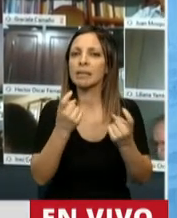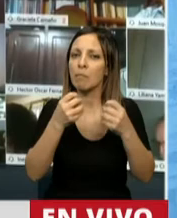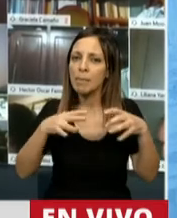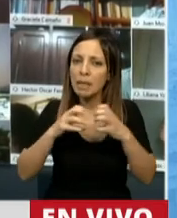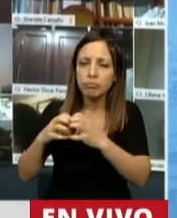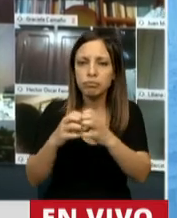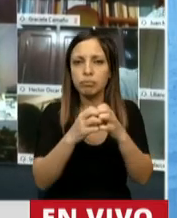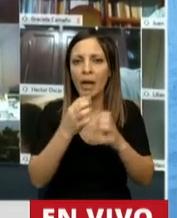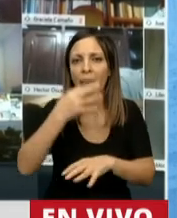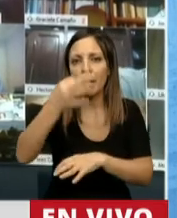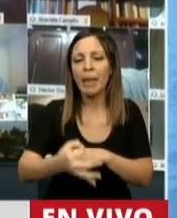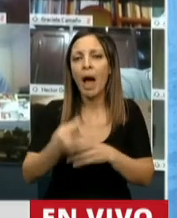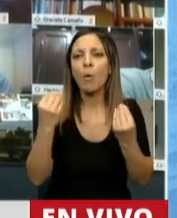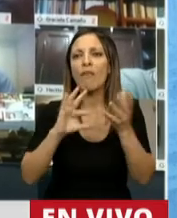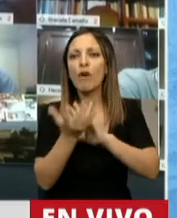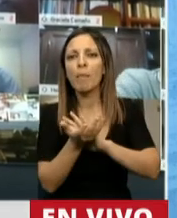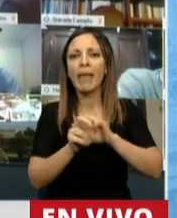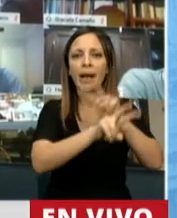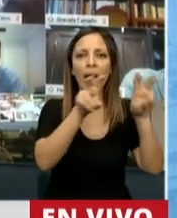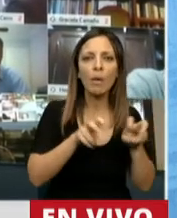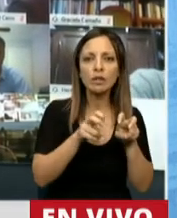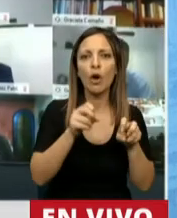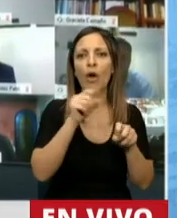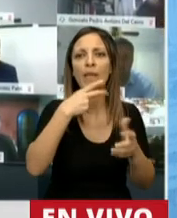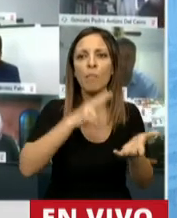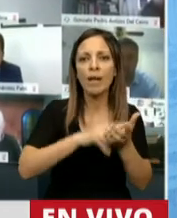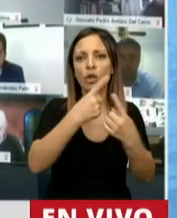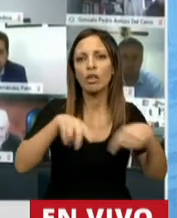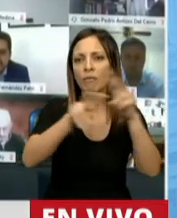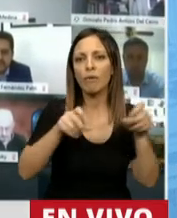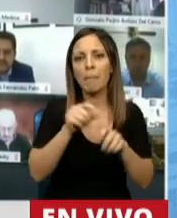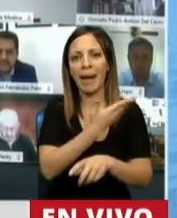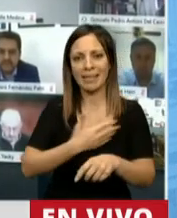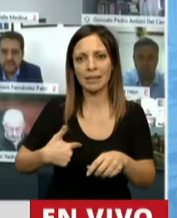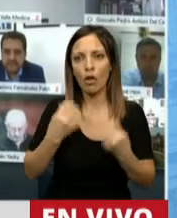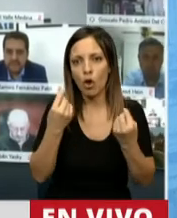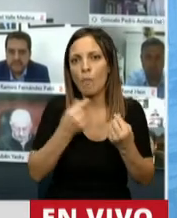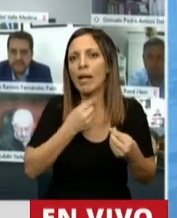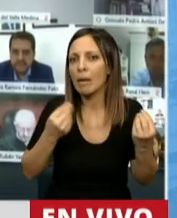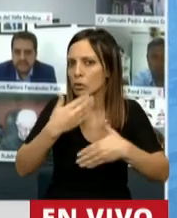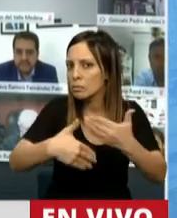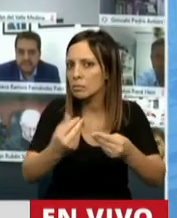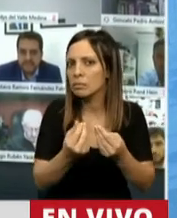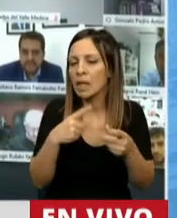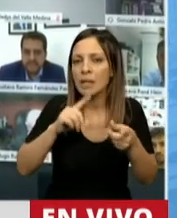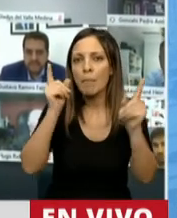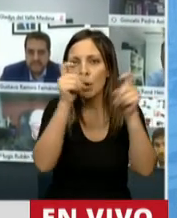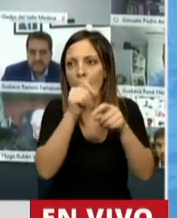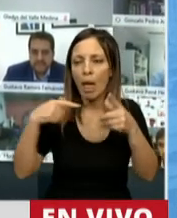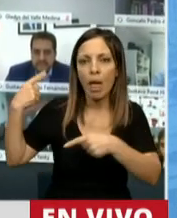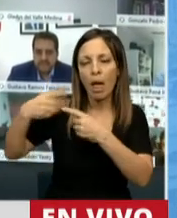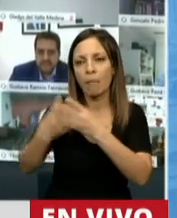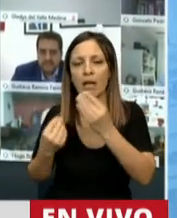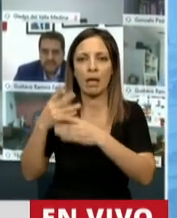discutir realmente qué sistema tributario queremos. Cómo toda esta maraña de impuestos que se han ido creando a lo largo del tiempo han generado